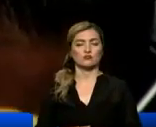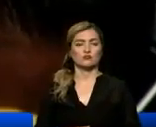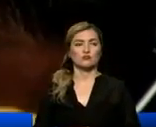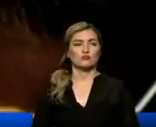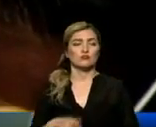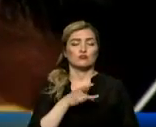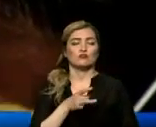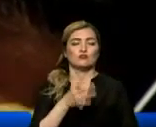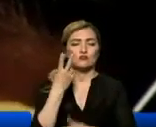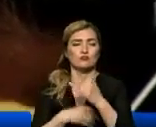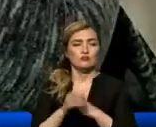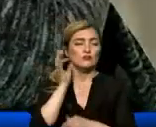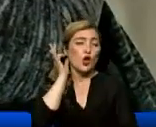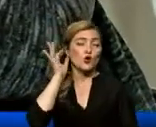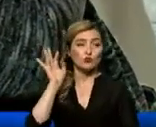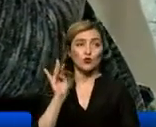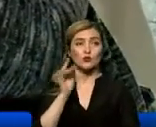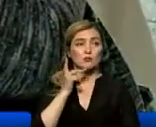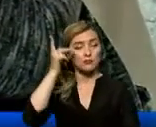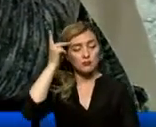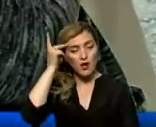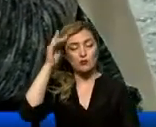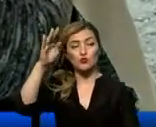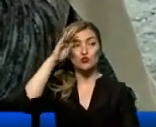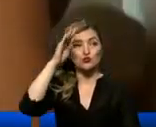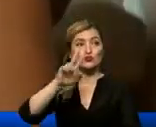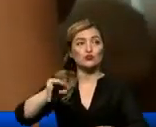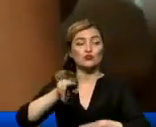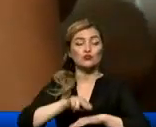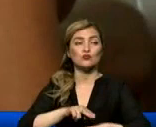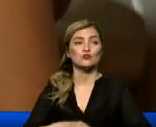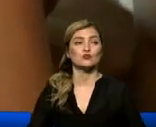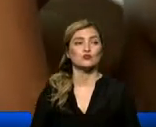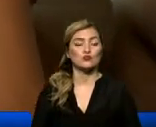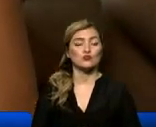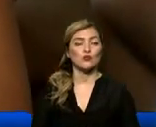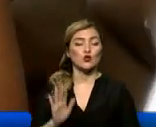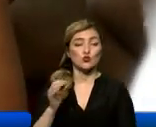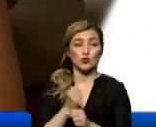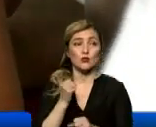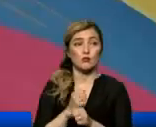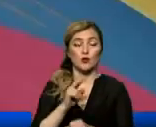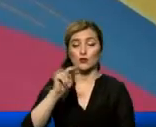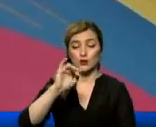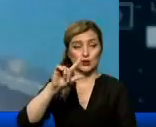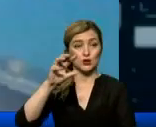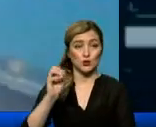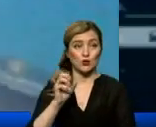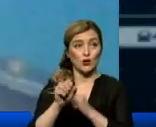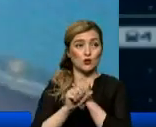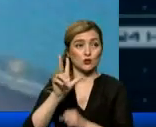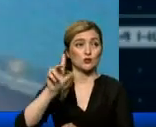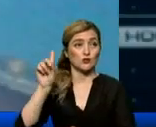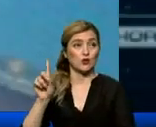es el dolor de sus hijos su esposa padres y de la policía nacional cumpliendo su deber nilo david guillén palmas de